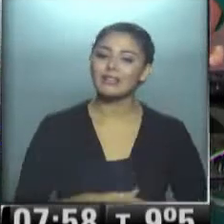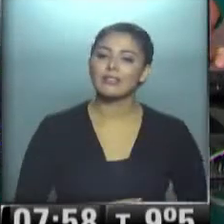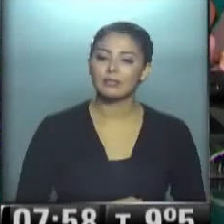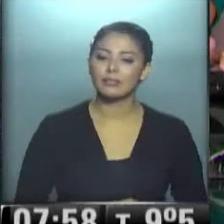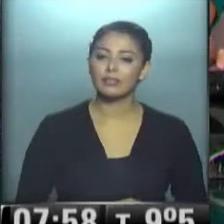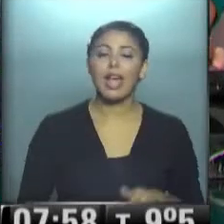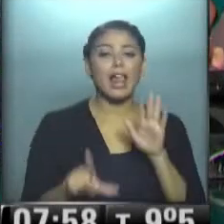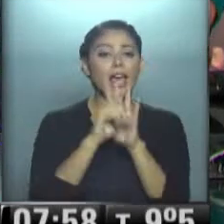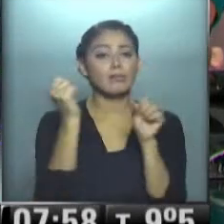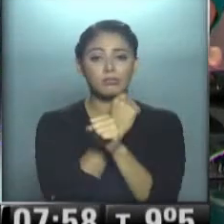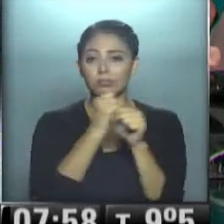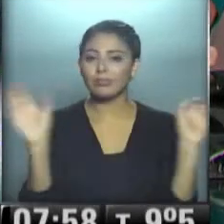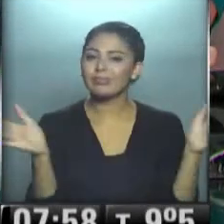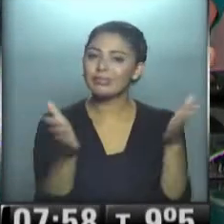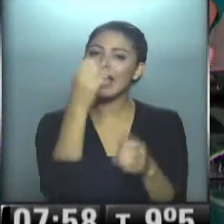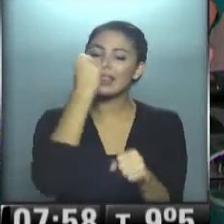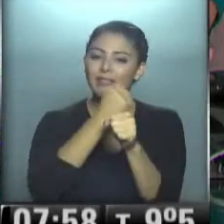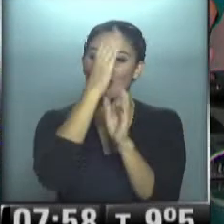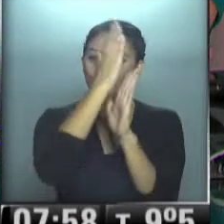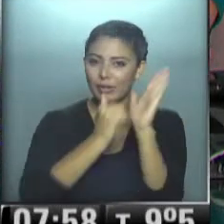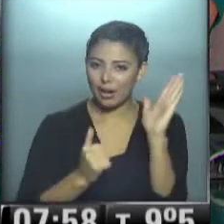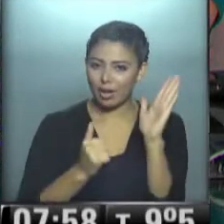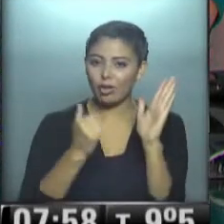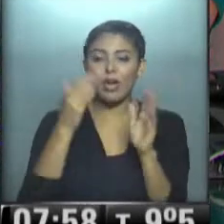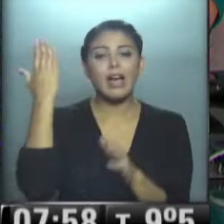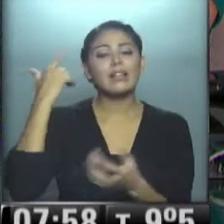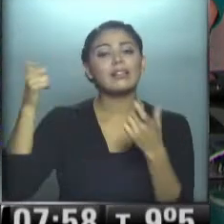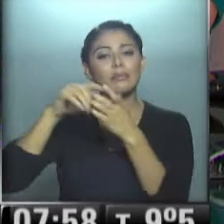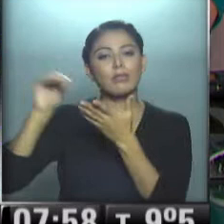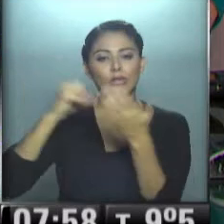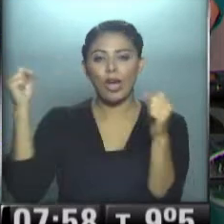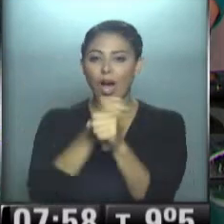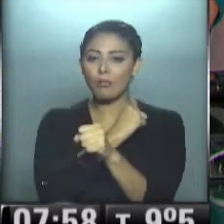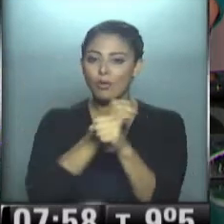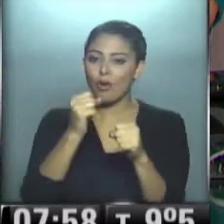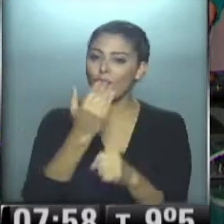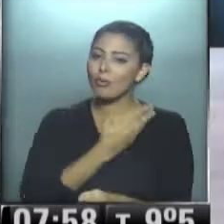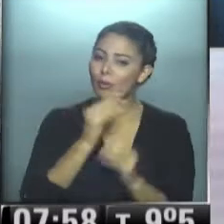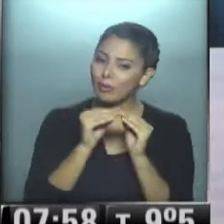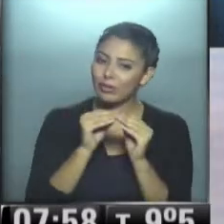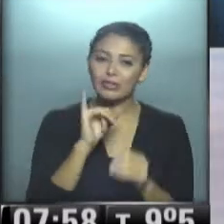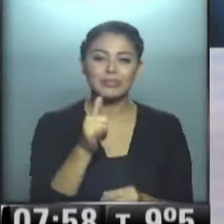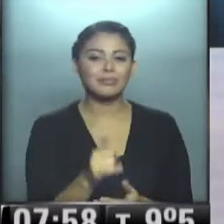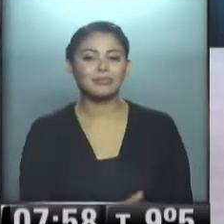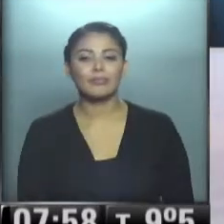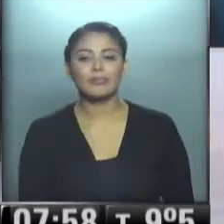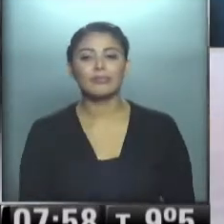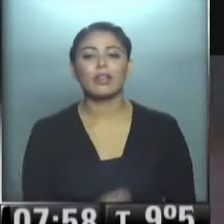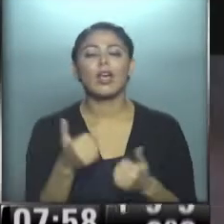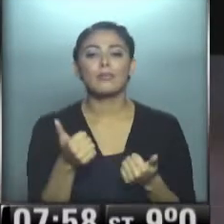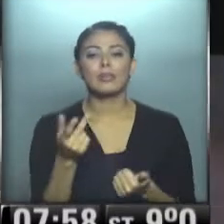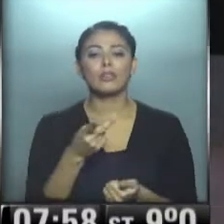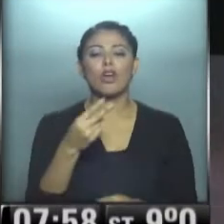y es la promoción del trabajo registrado lo aprobó la cámara de diputados fernando fraquelli croc siffert silvia alejandra